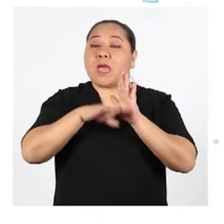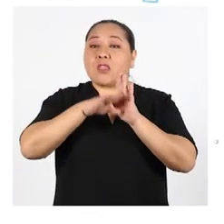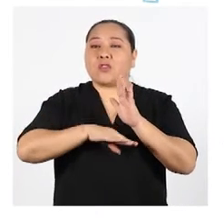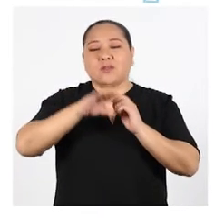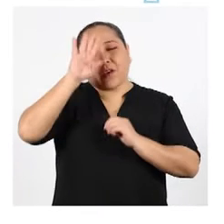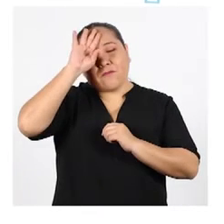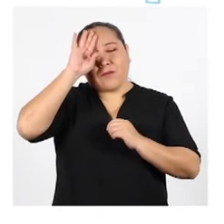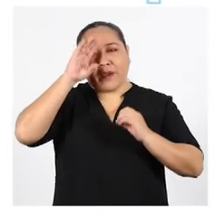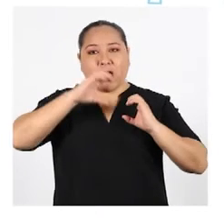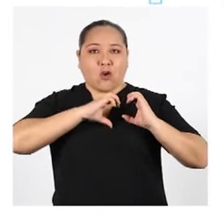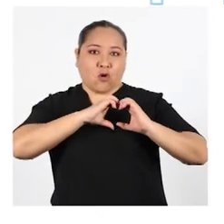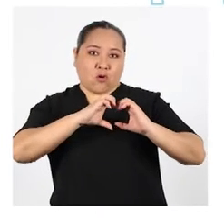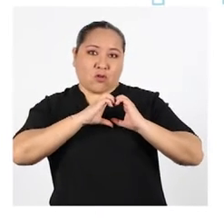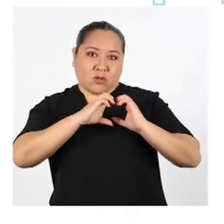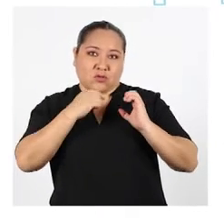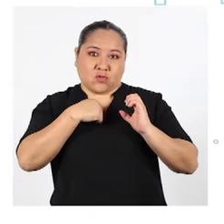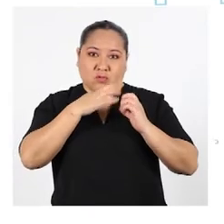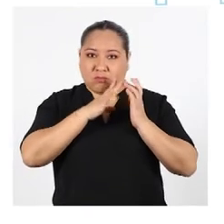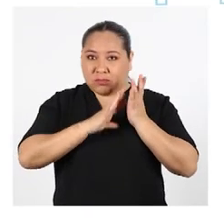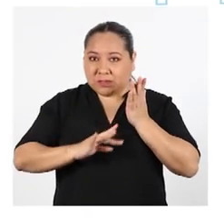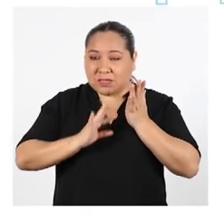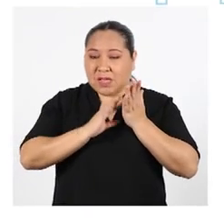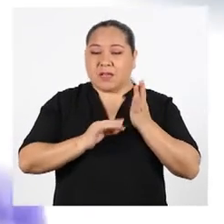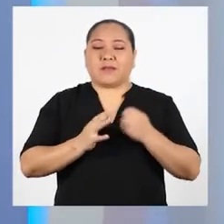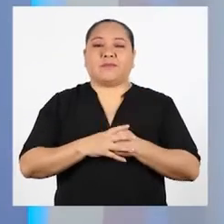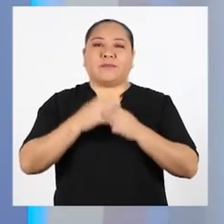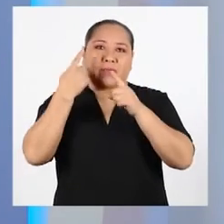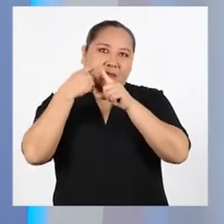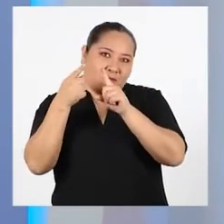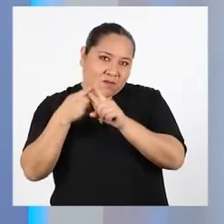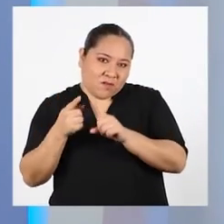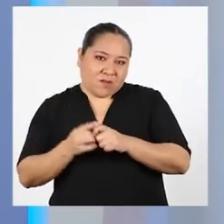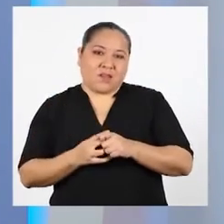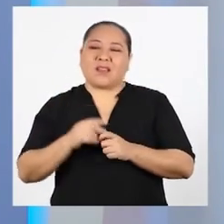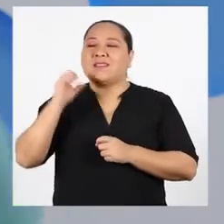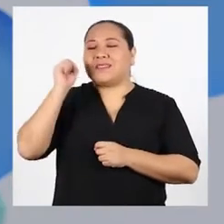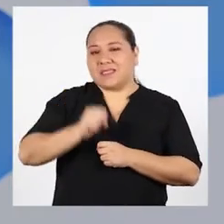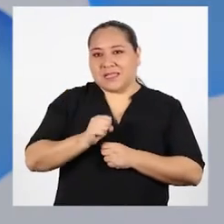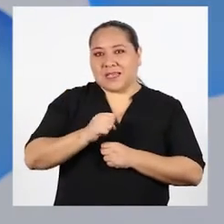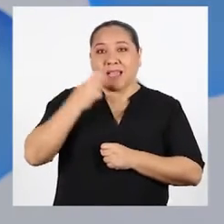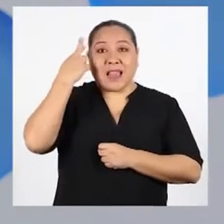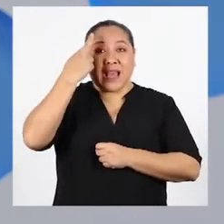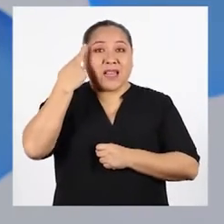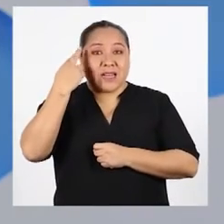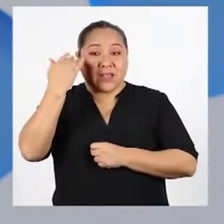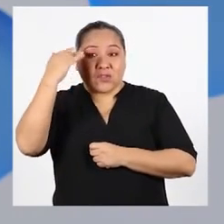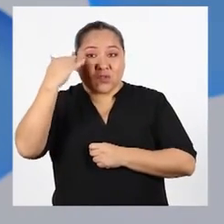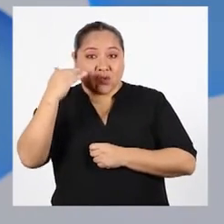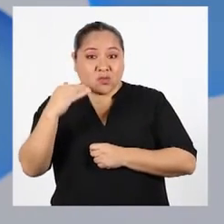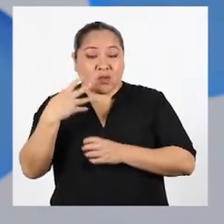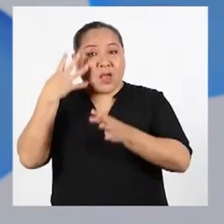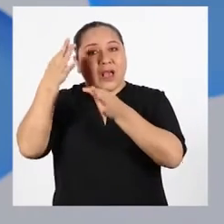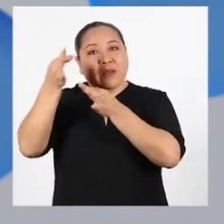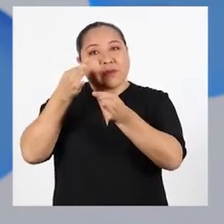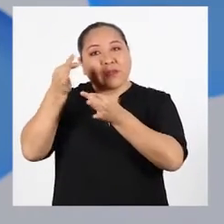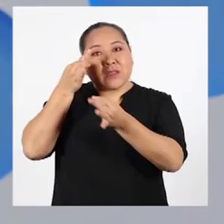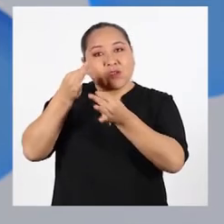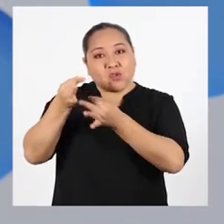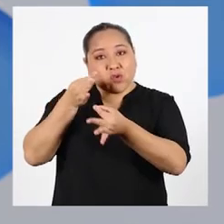padecer enfermedades cardiovasculares, etc. ¡Claro! Las razones son